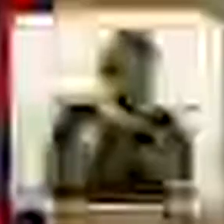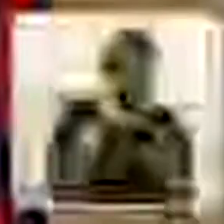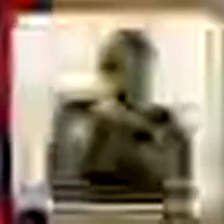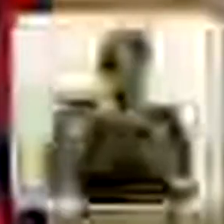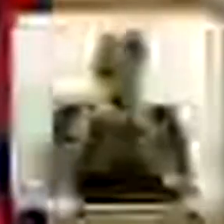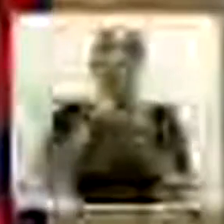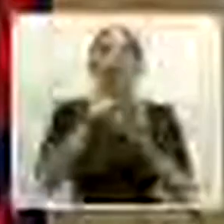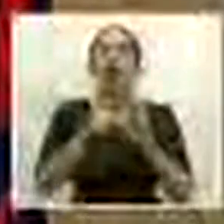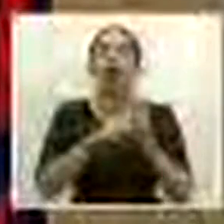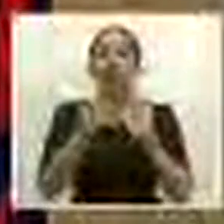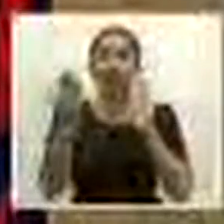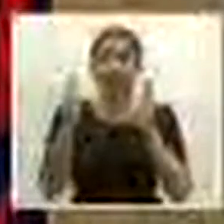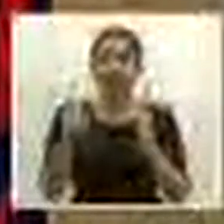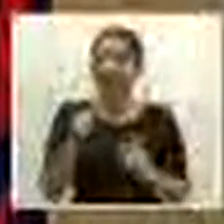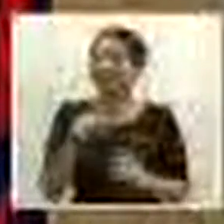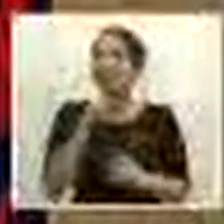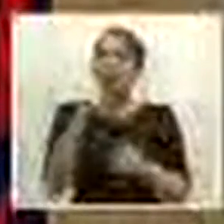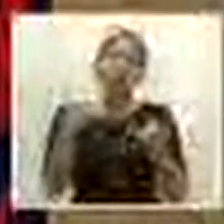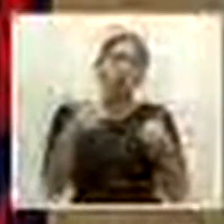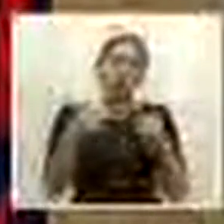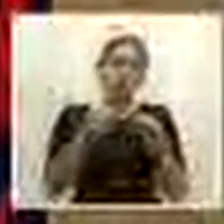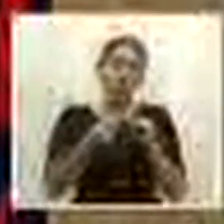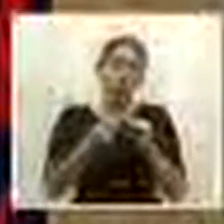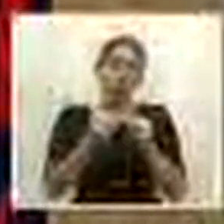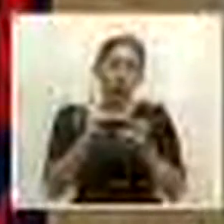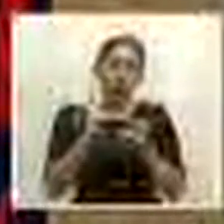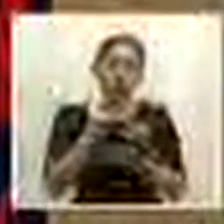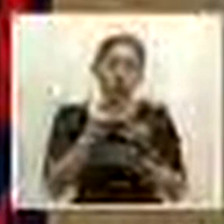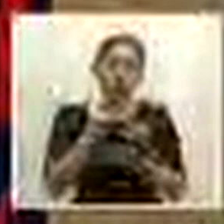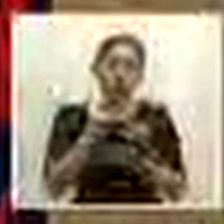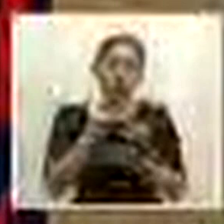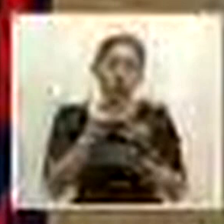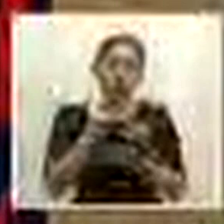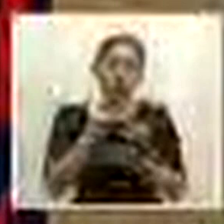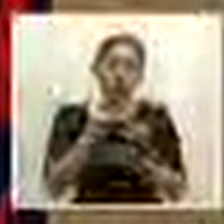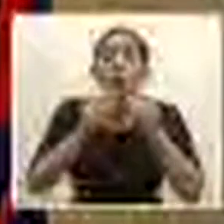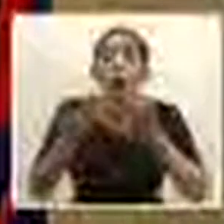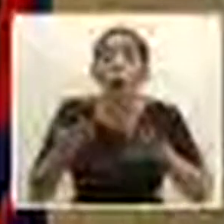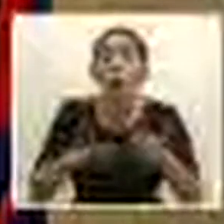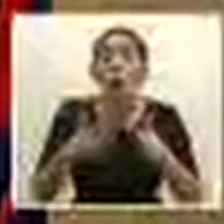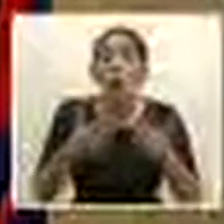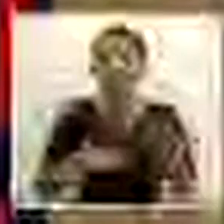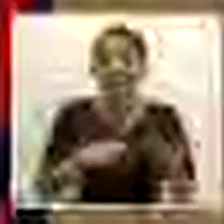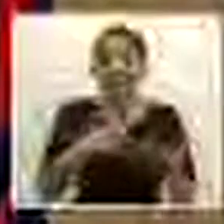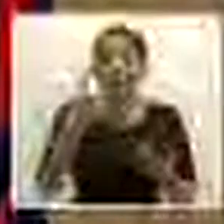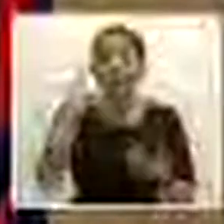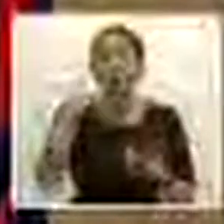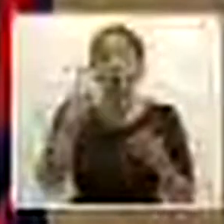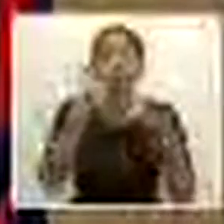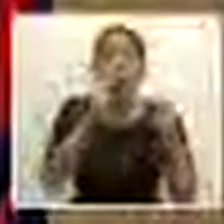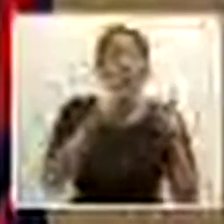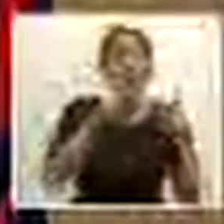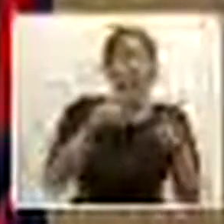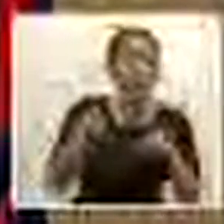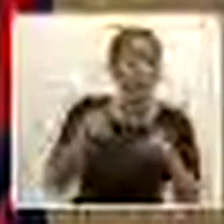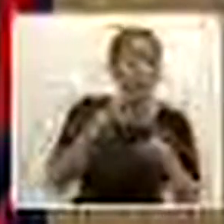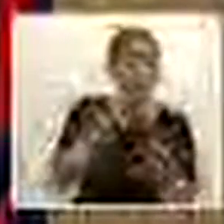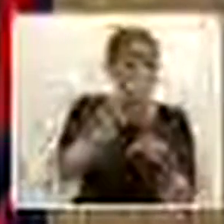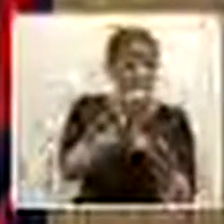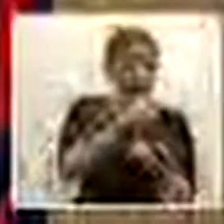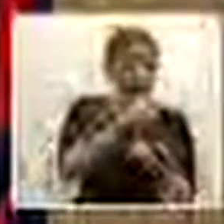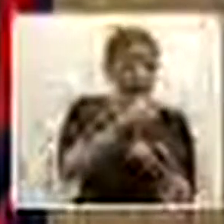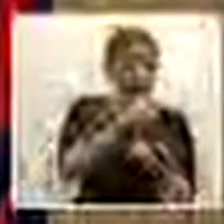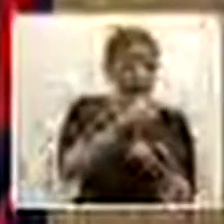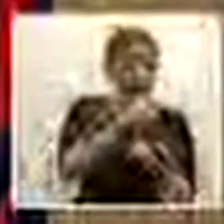que esto no es un juego de números, pero la mortalidad por casos identificados en Costa